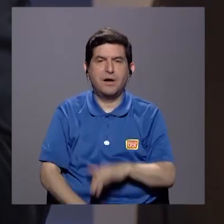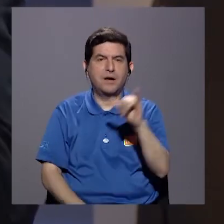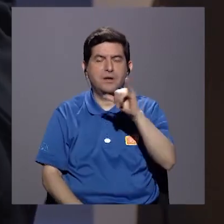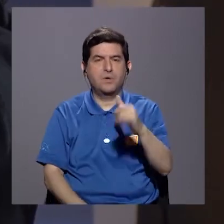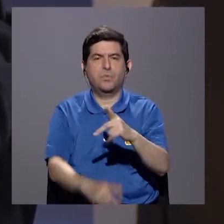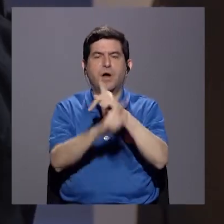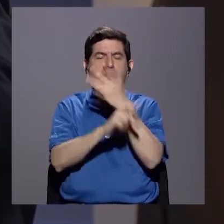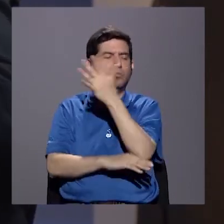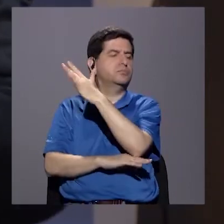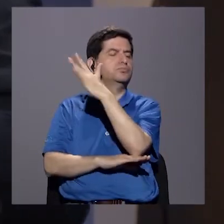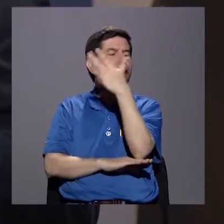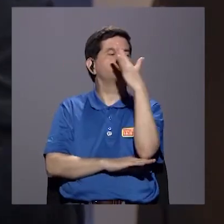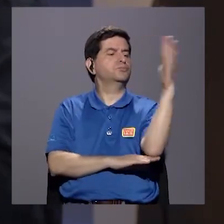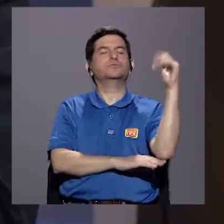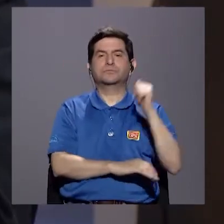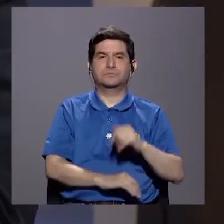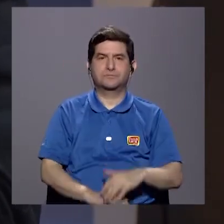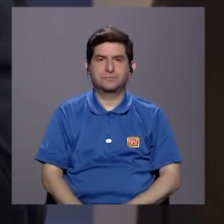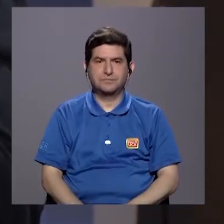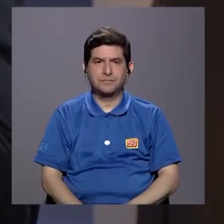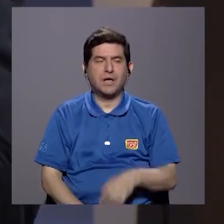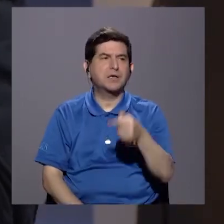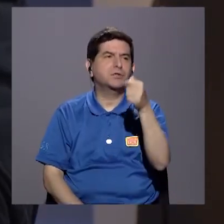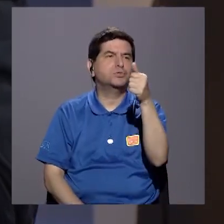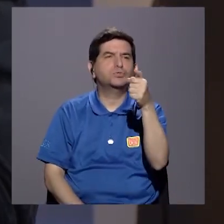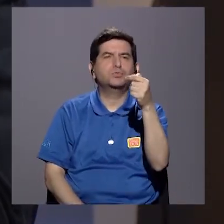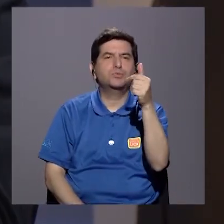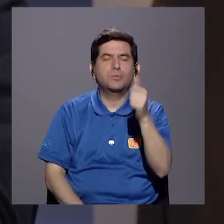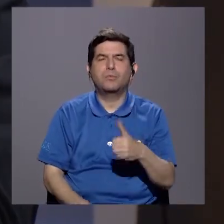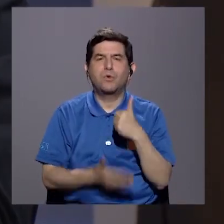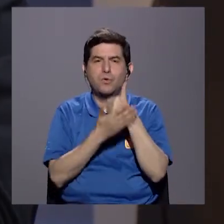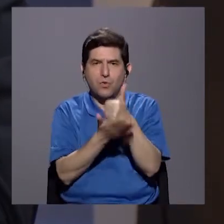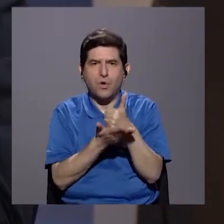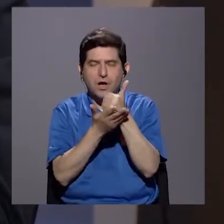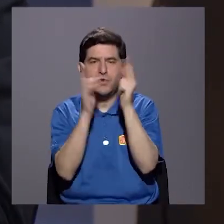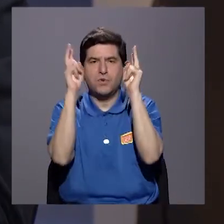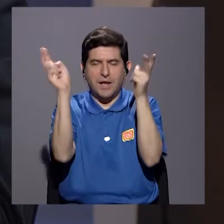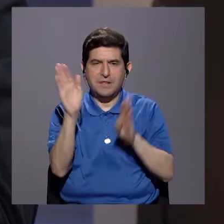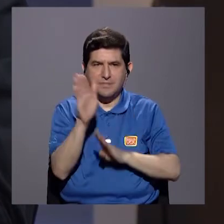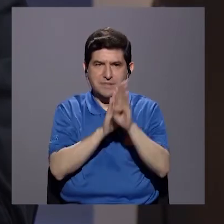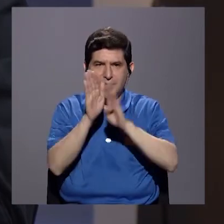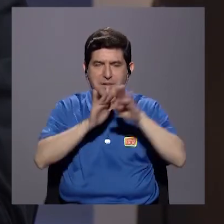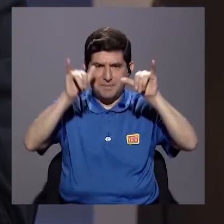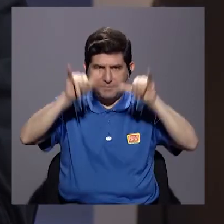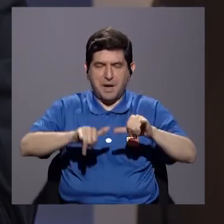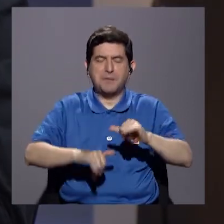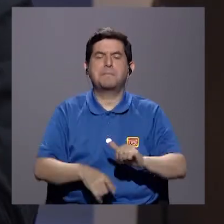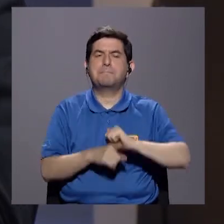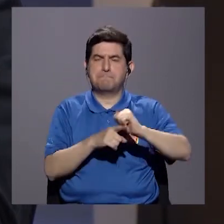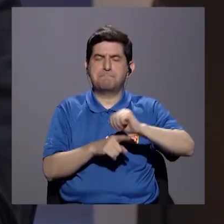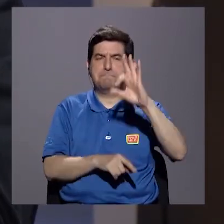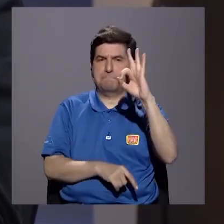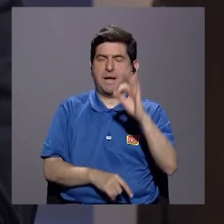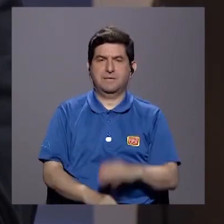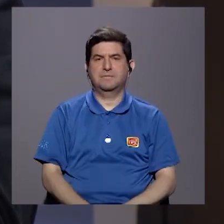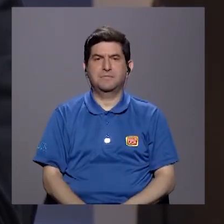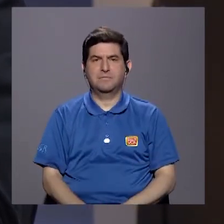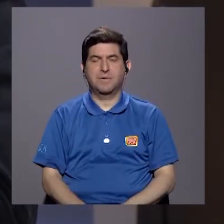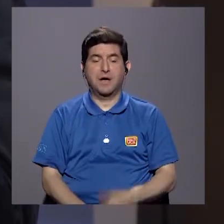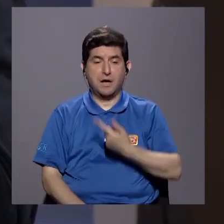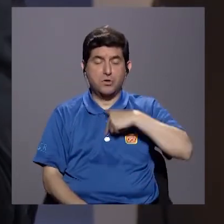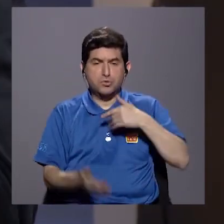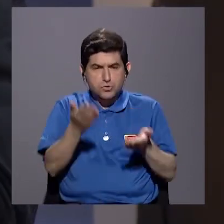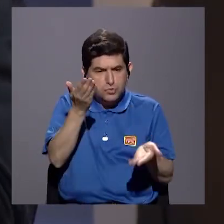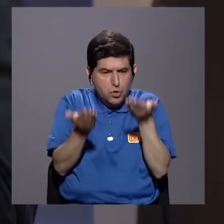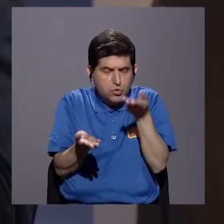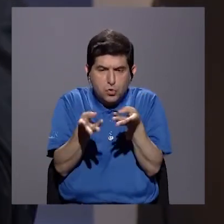de los bosques. Un poco es una contribución al tema del desarrollo sostenible muy práctica. Es decir,